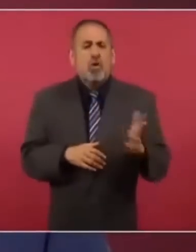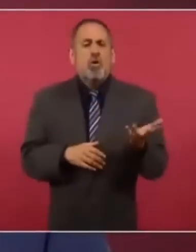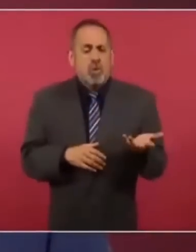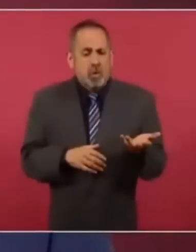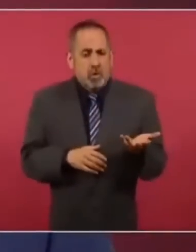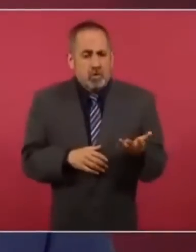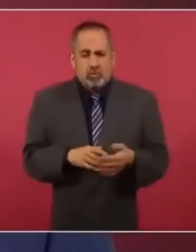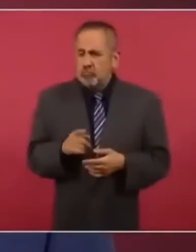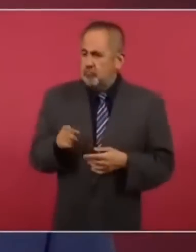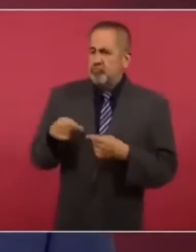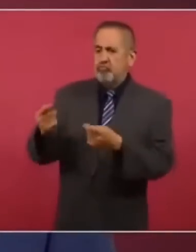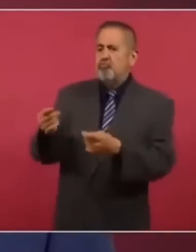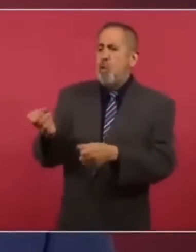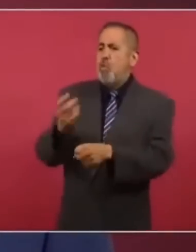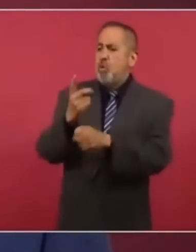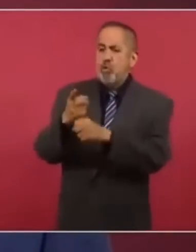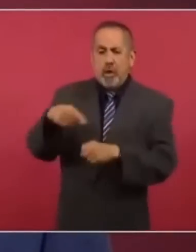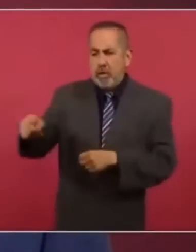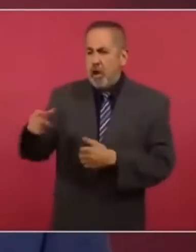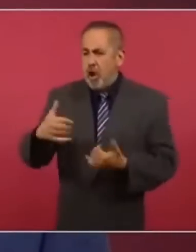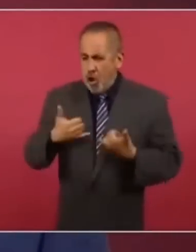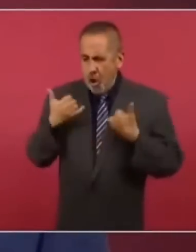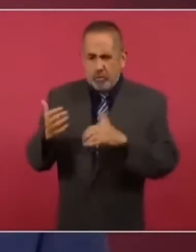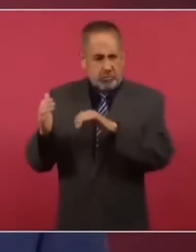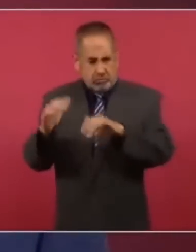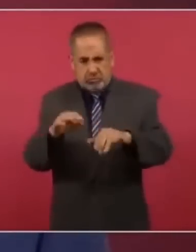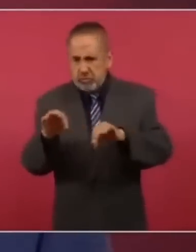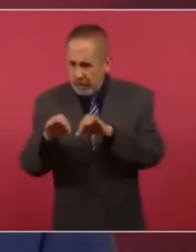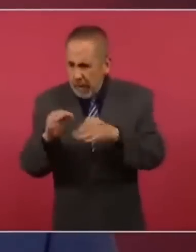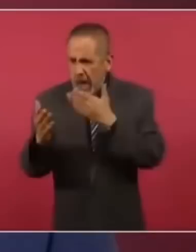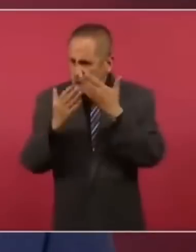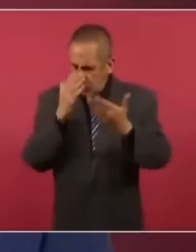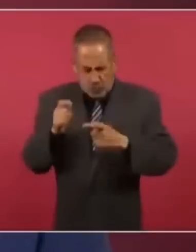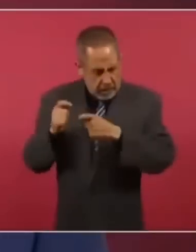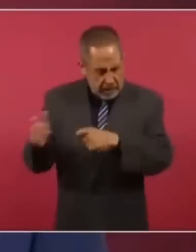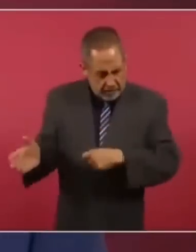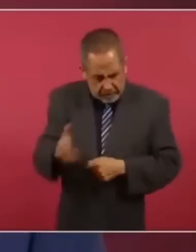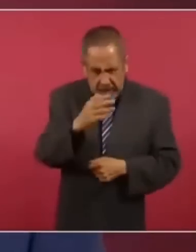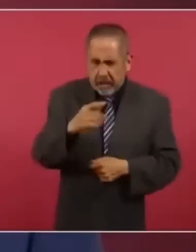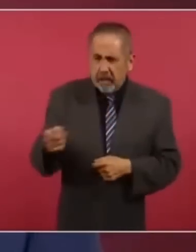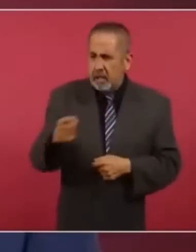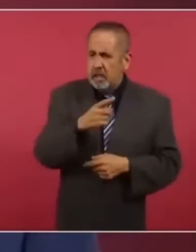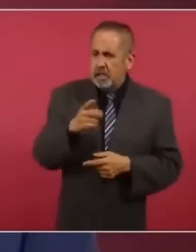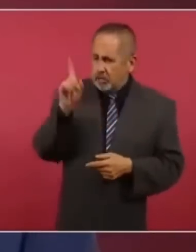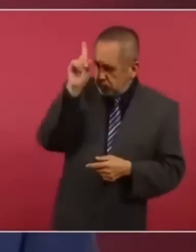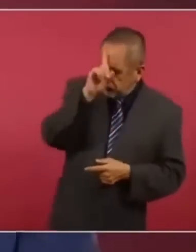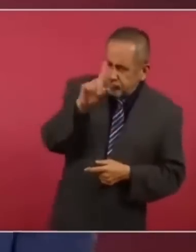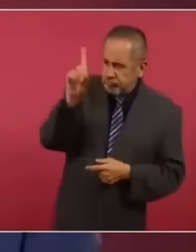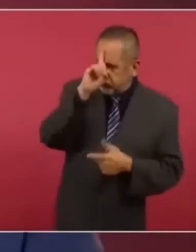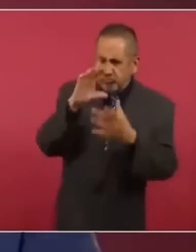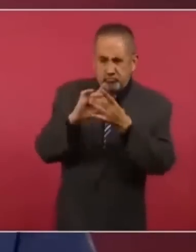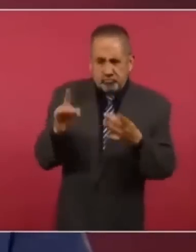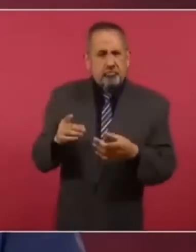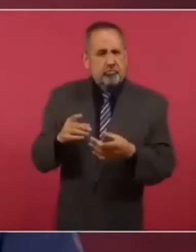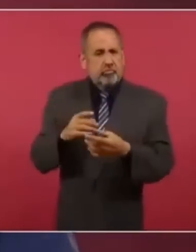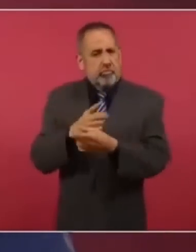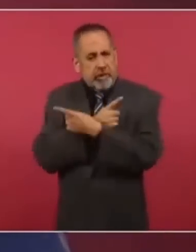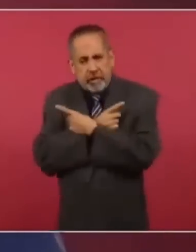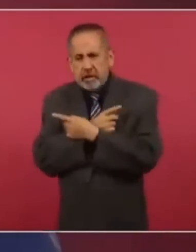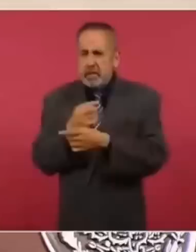con oportunidades a la gente, a los jóvenes, con valores, con